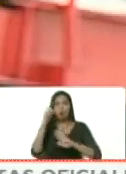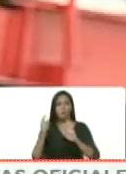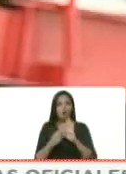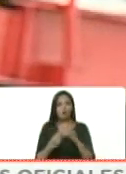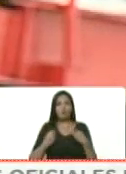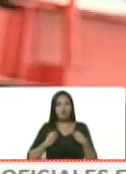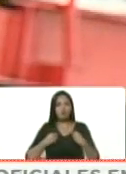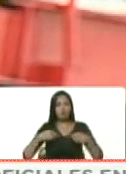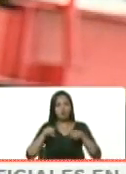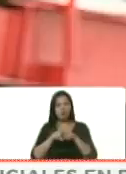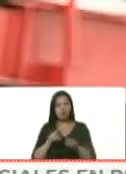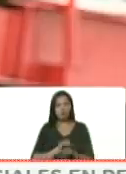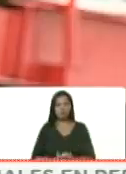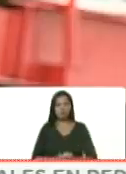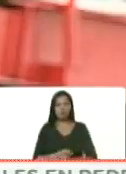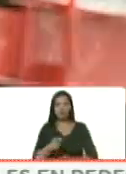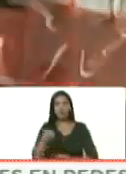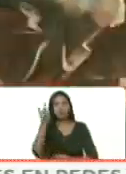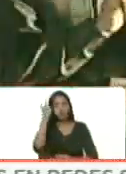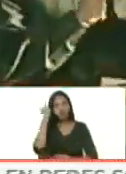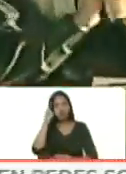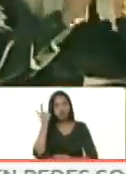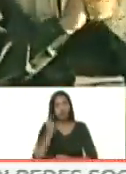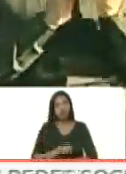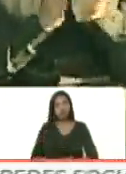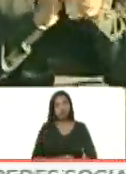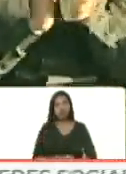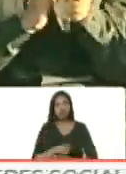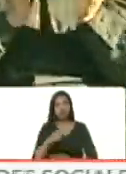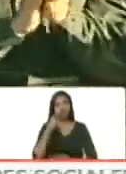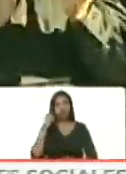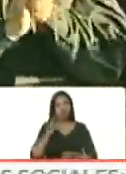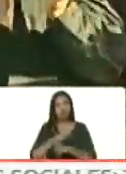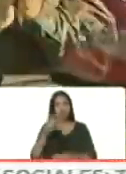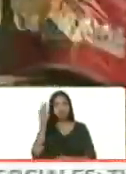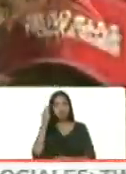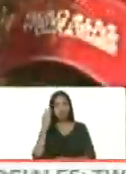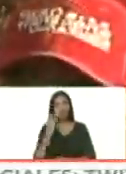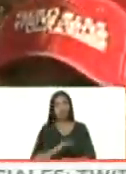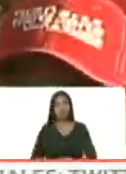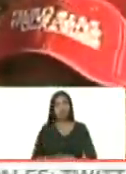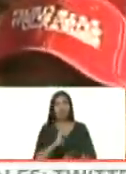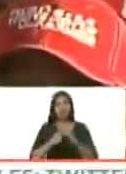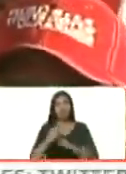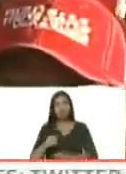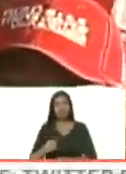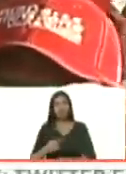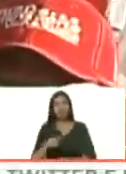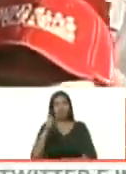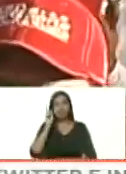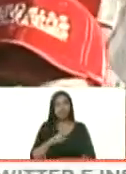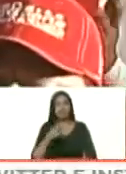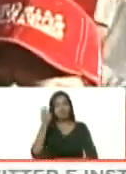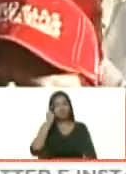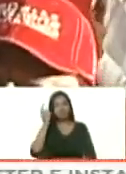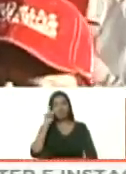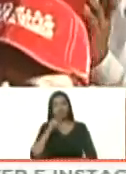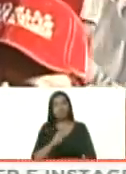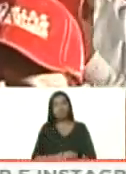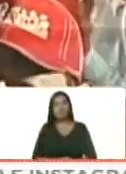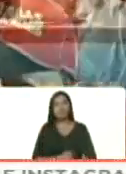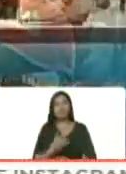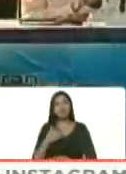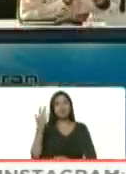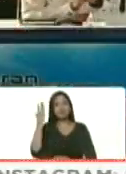vida. Para que lo sepan. Los que lo deben saber y los que no lo deben saber también, estén bien